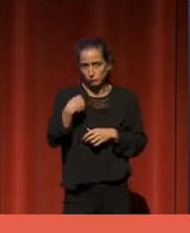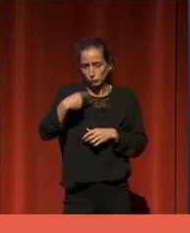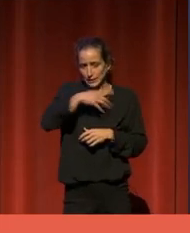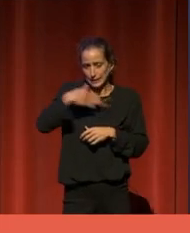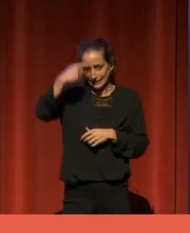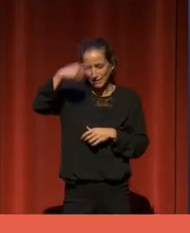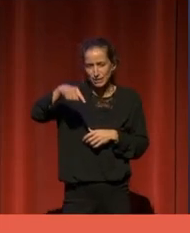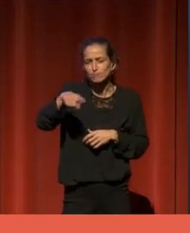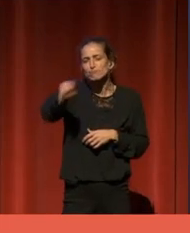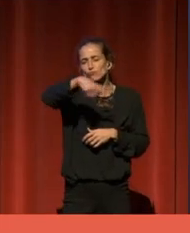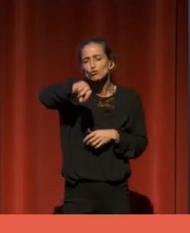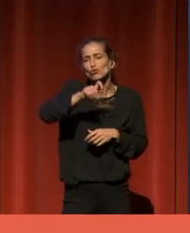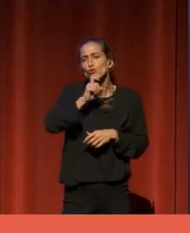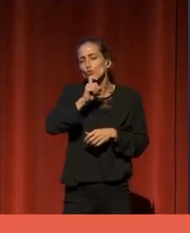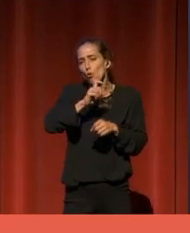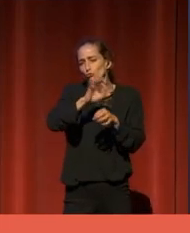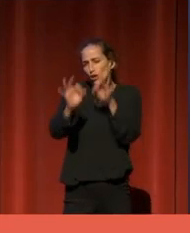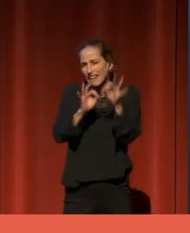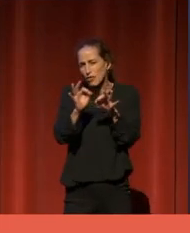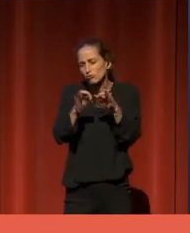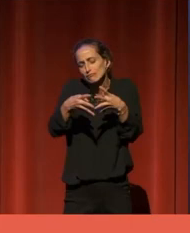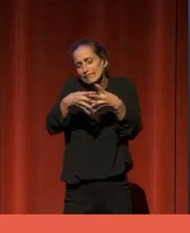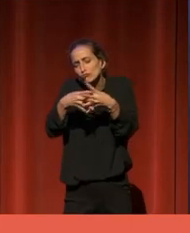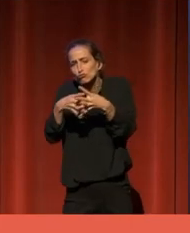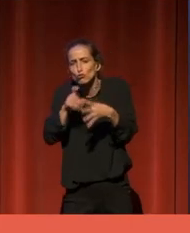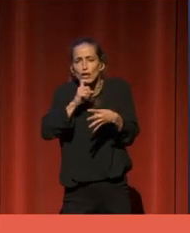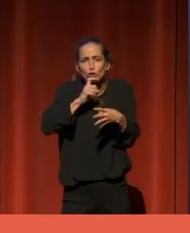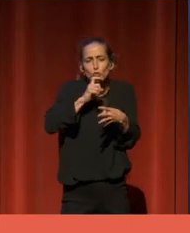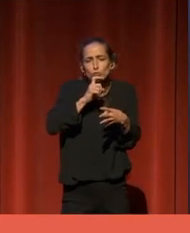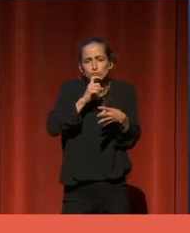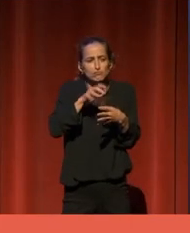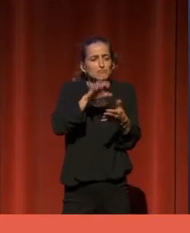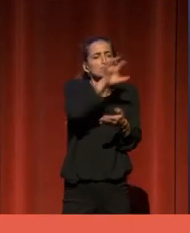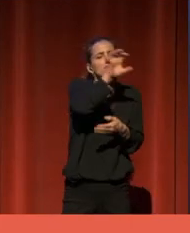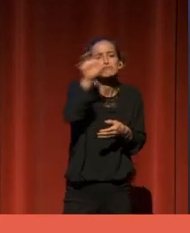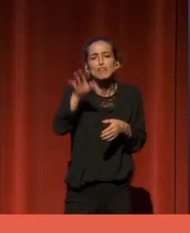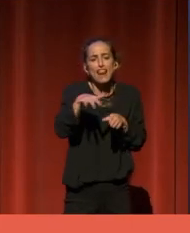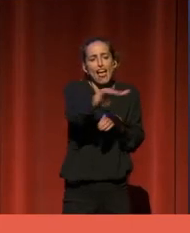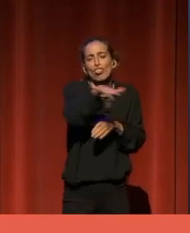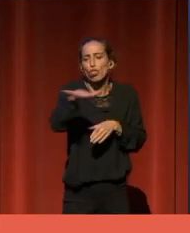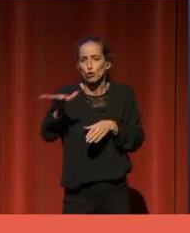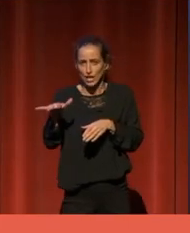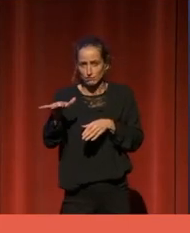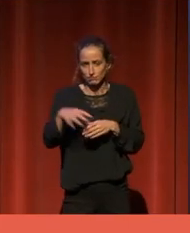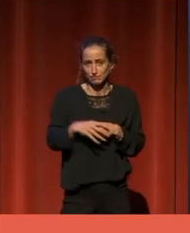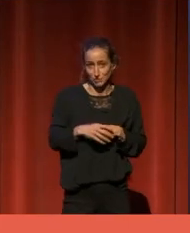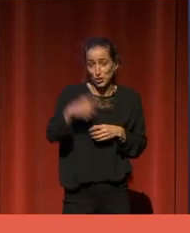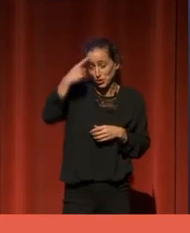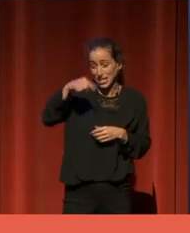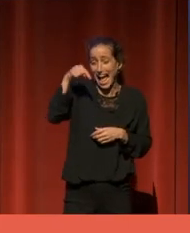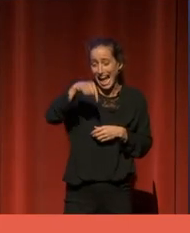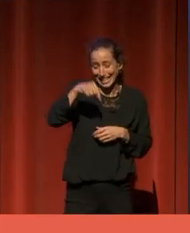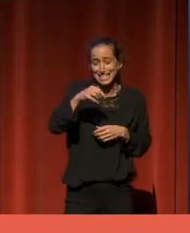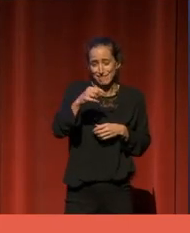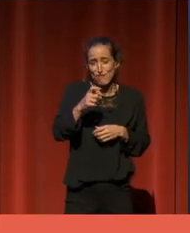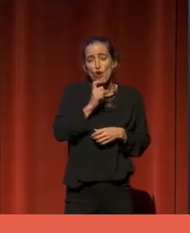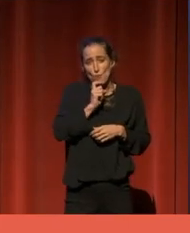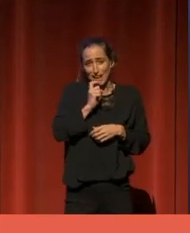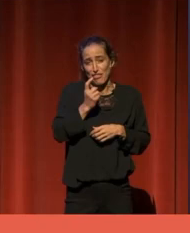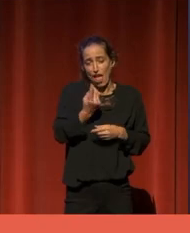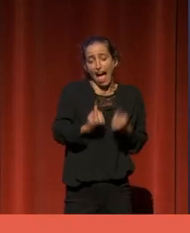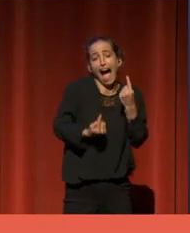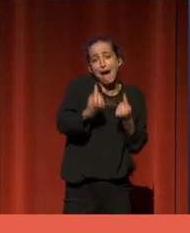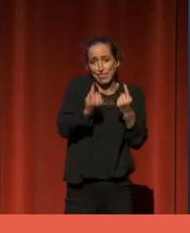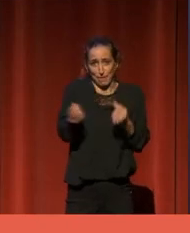España con vuestras estructuras y regiones y sé que también podéis complicar las cosas bastante aquí por